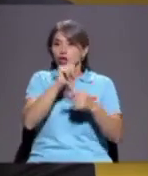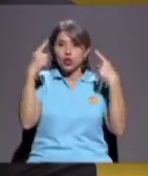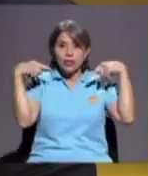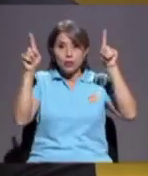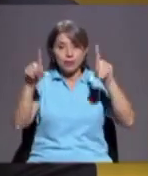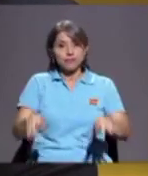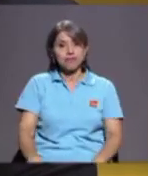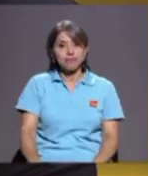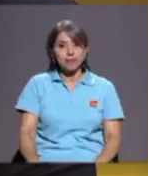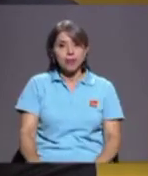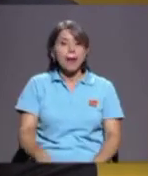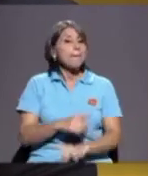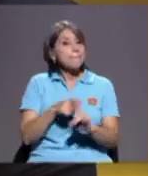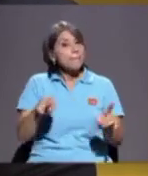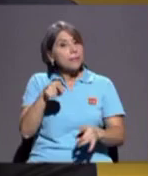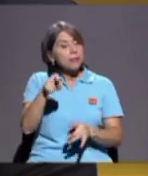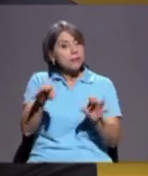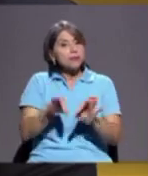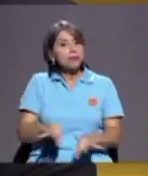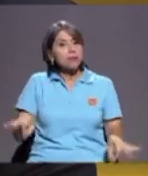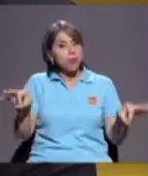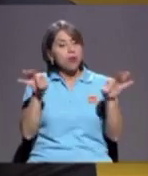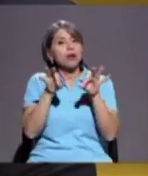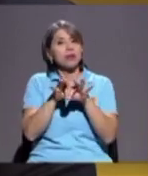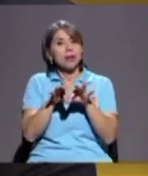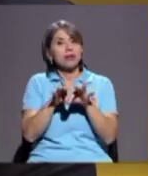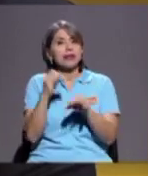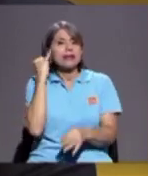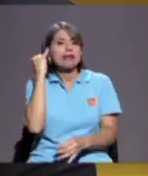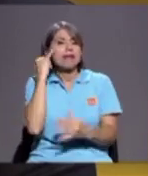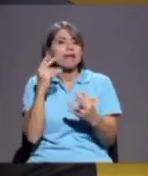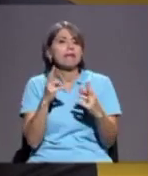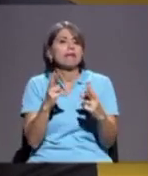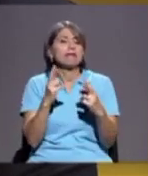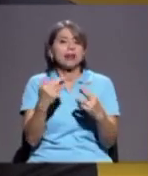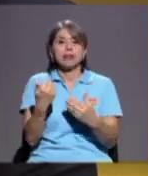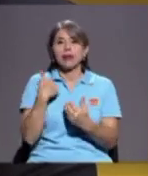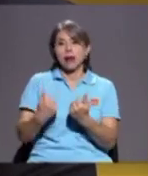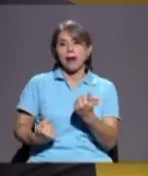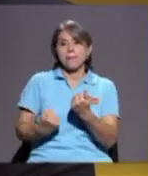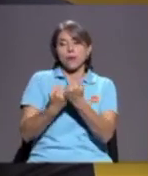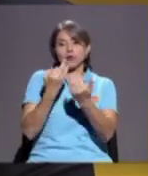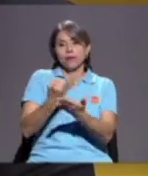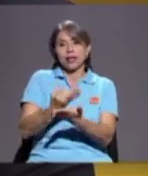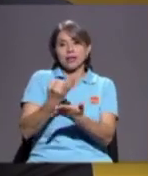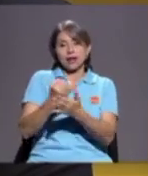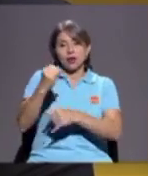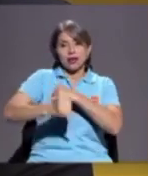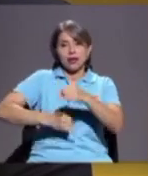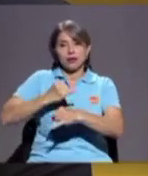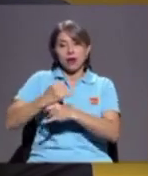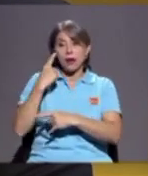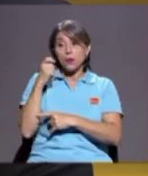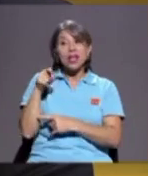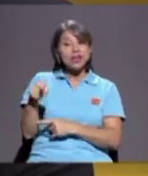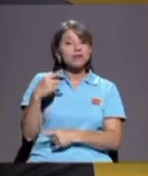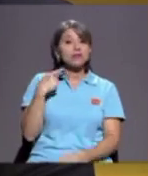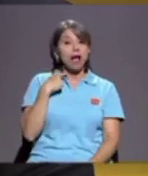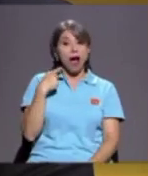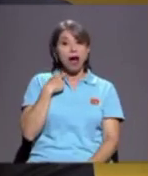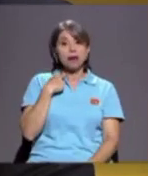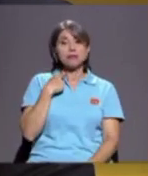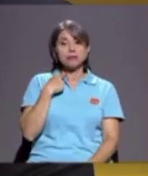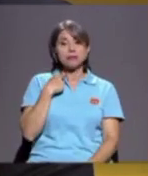Claro, ahí sería, digamos, lo ideal contar con algún apoyo financiero internacional, porque son programas caros. Uh-huh.